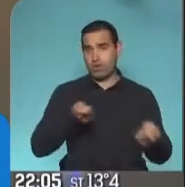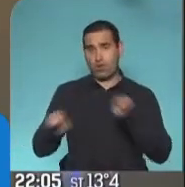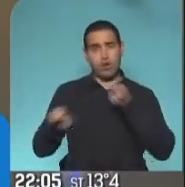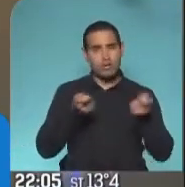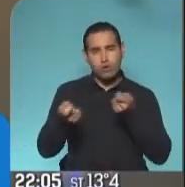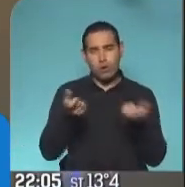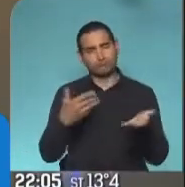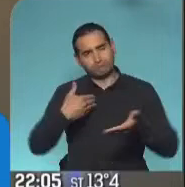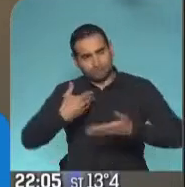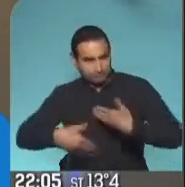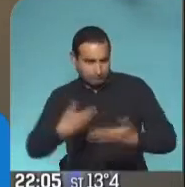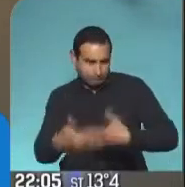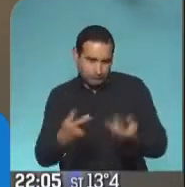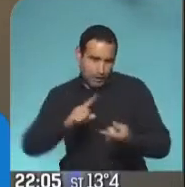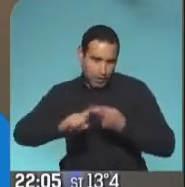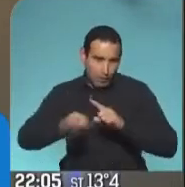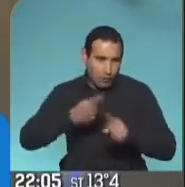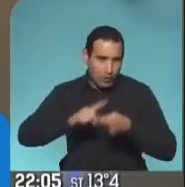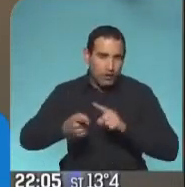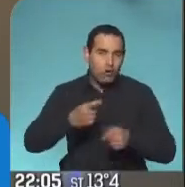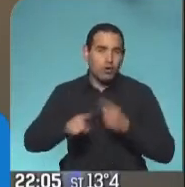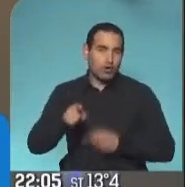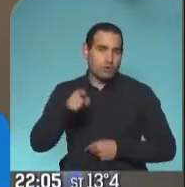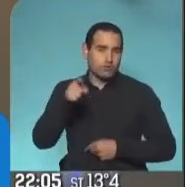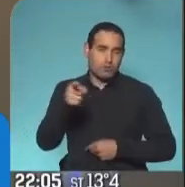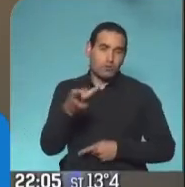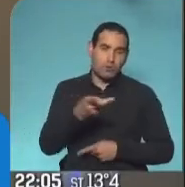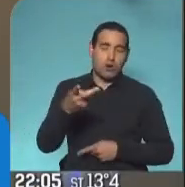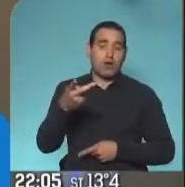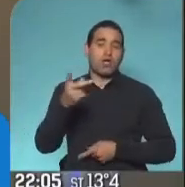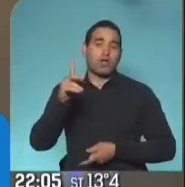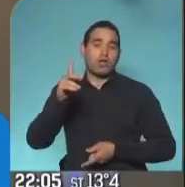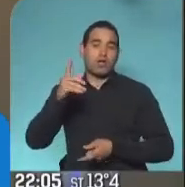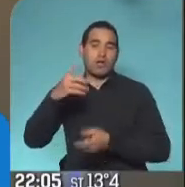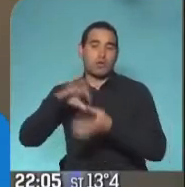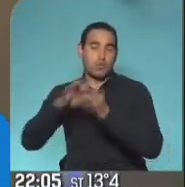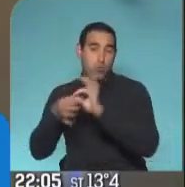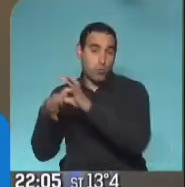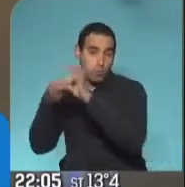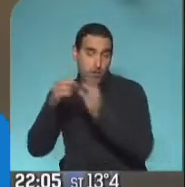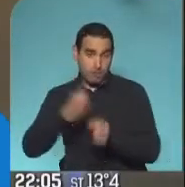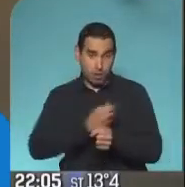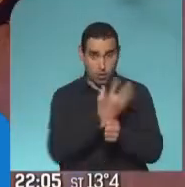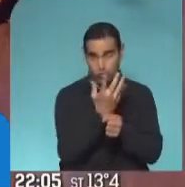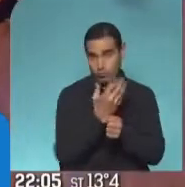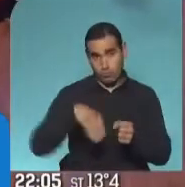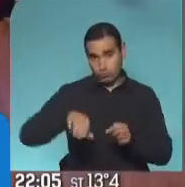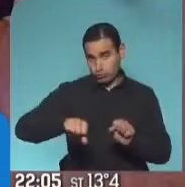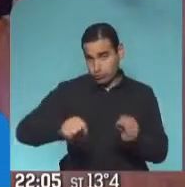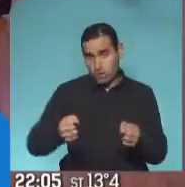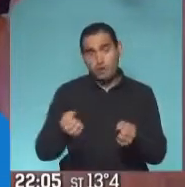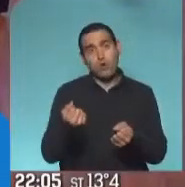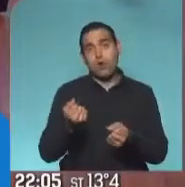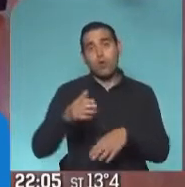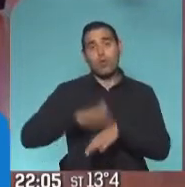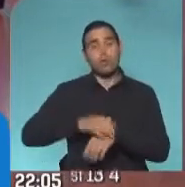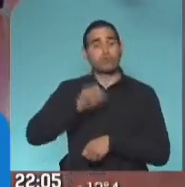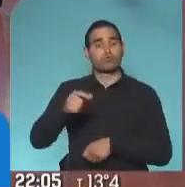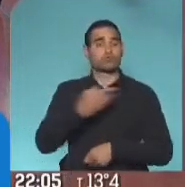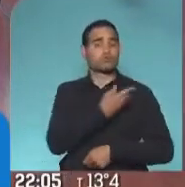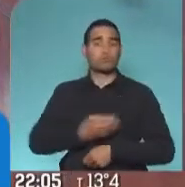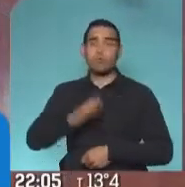los avances del acuerdo entre la Unión Europea y el Mercosur a raíz de la decisión del presidente Bolsonaro, básicamente